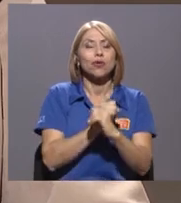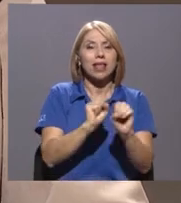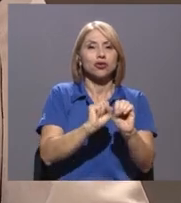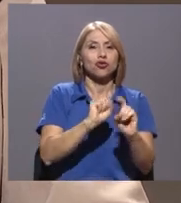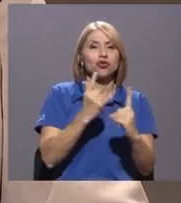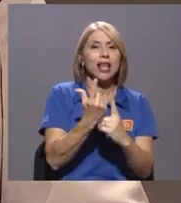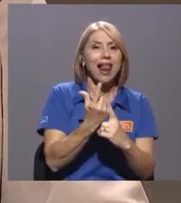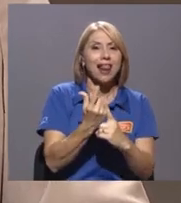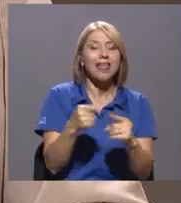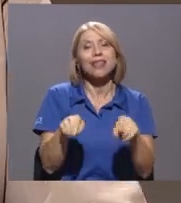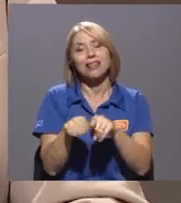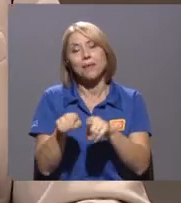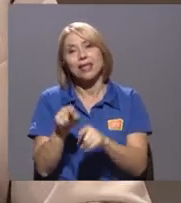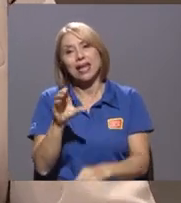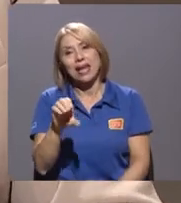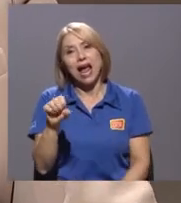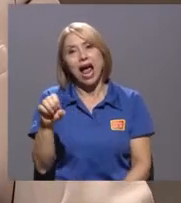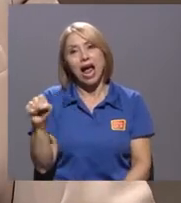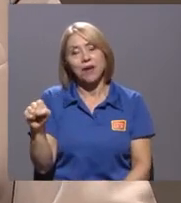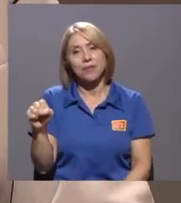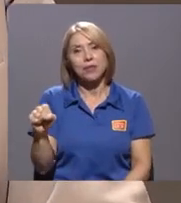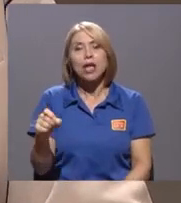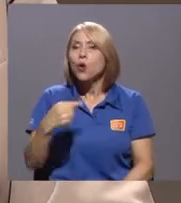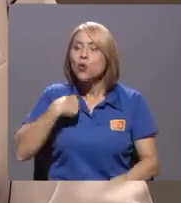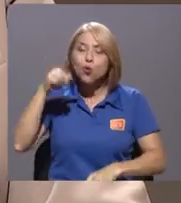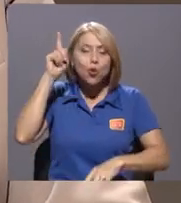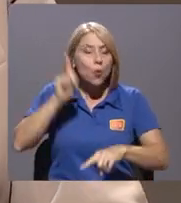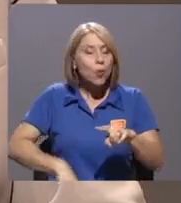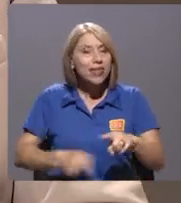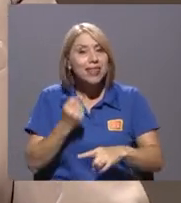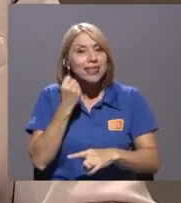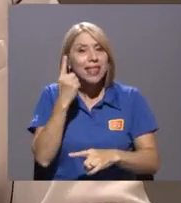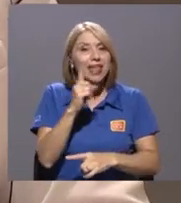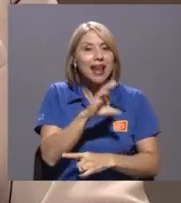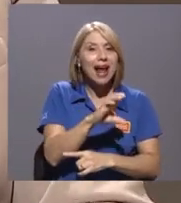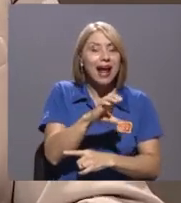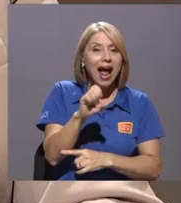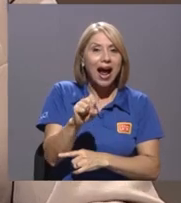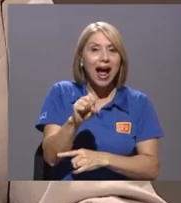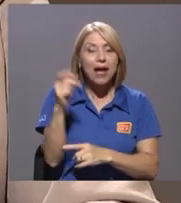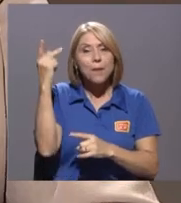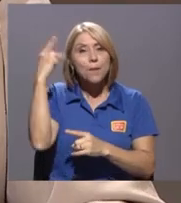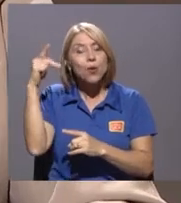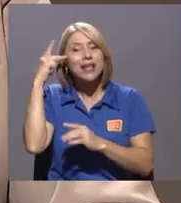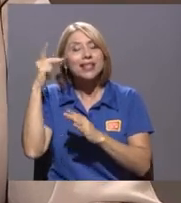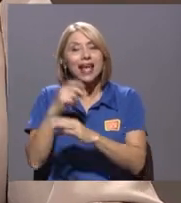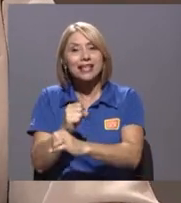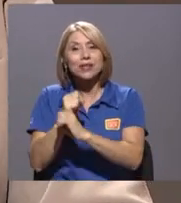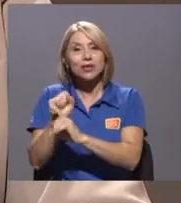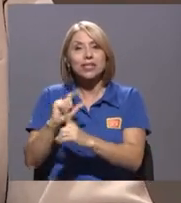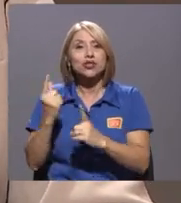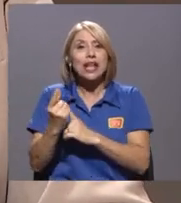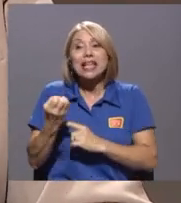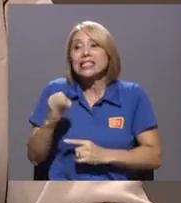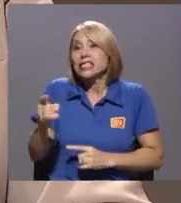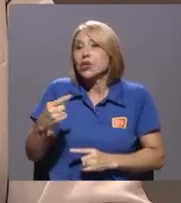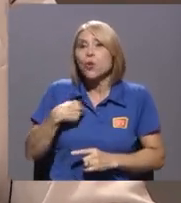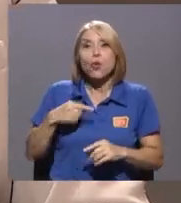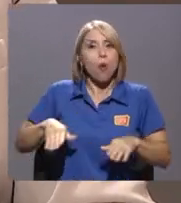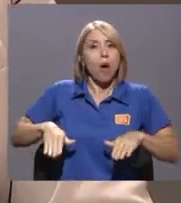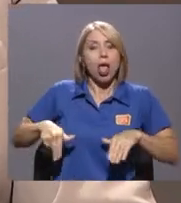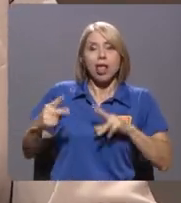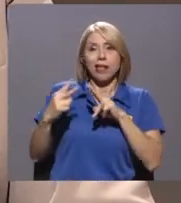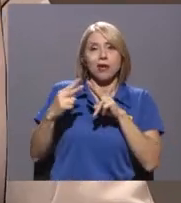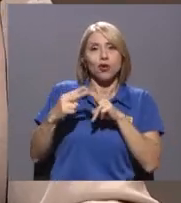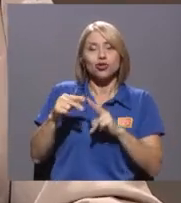política de seguridad social y uno puede entender a la caja de la política de seguridad social sin entender y conocer a don dijo miranda bueno creo que él